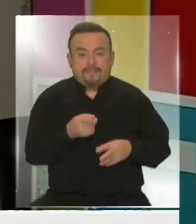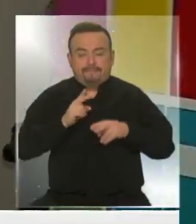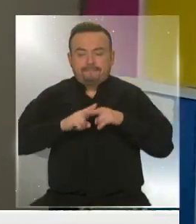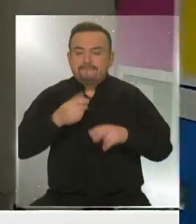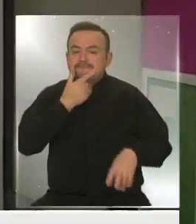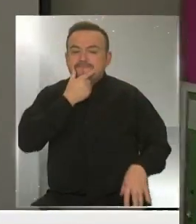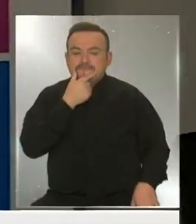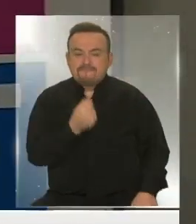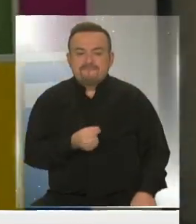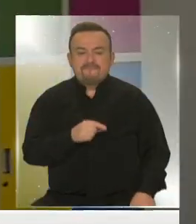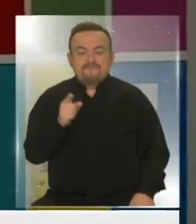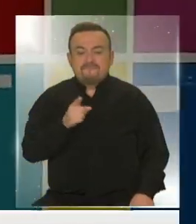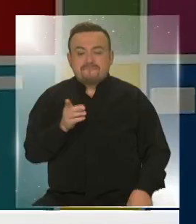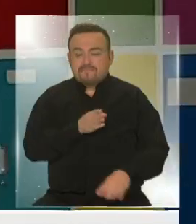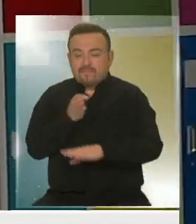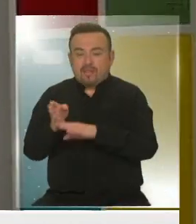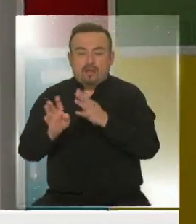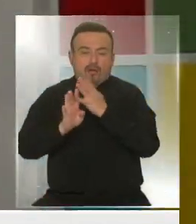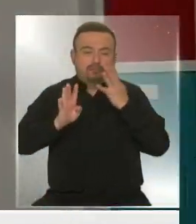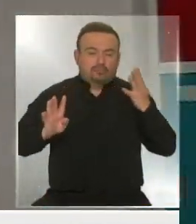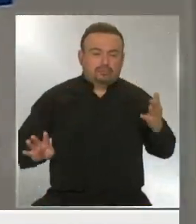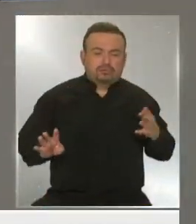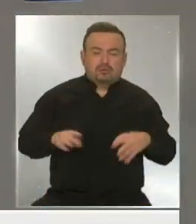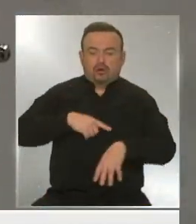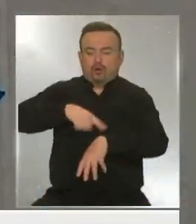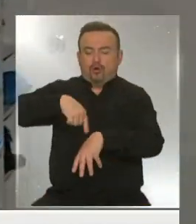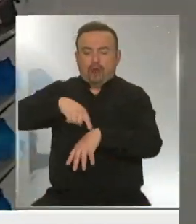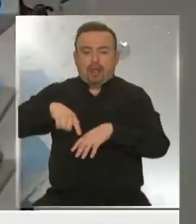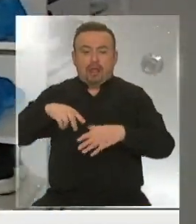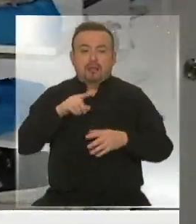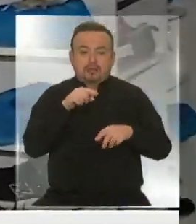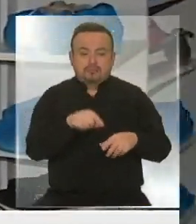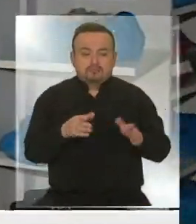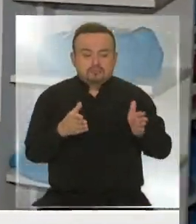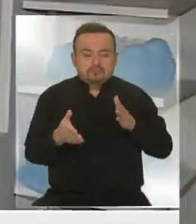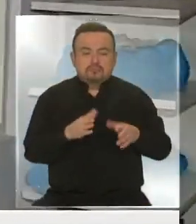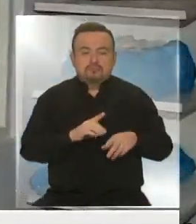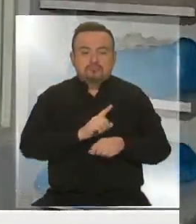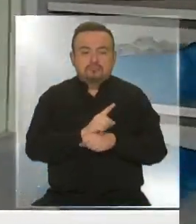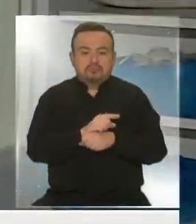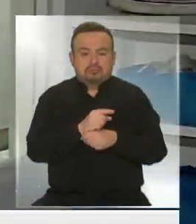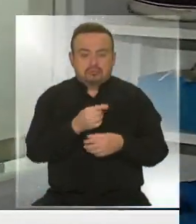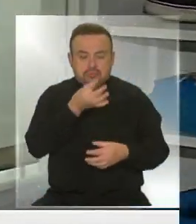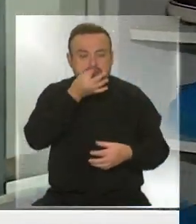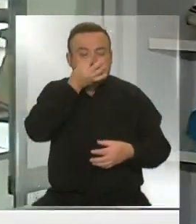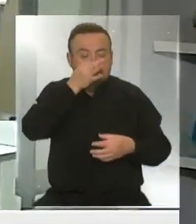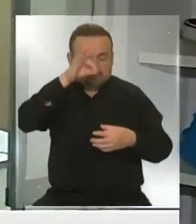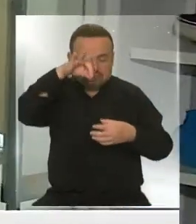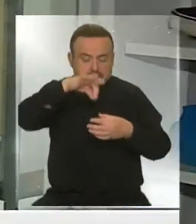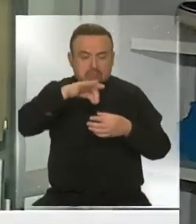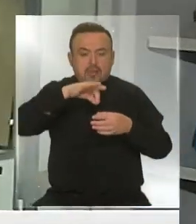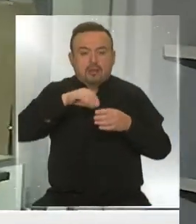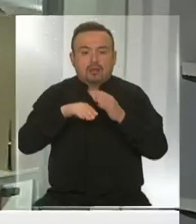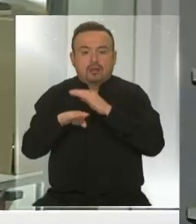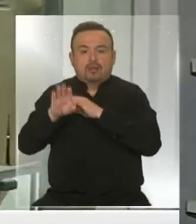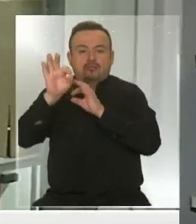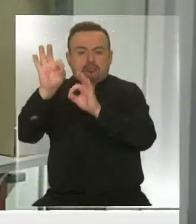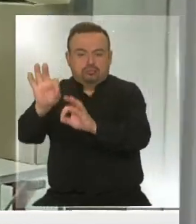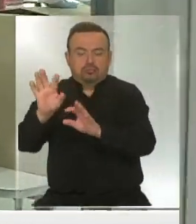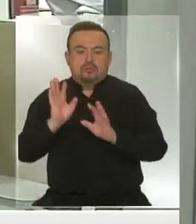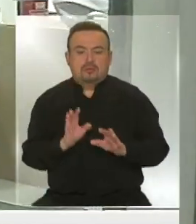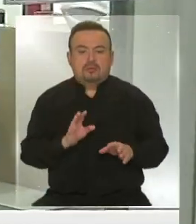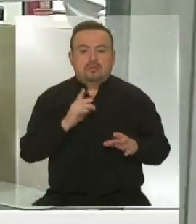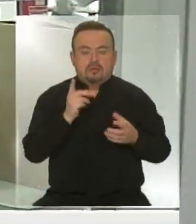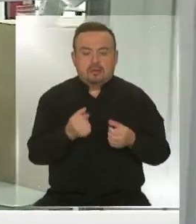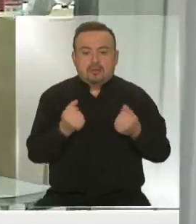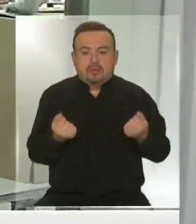justamente de descentralizar la toma de la muestra. Este kit, al tener esta cualidad de que no requiere cadena de frío, permite